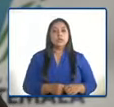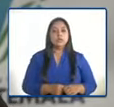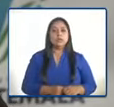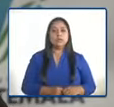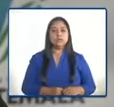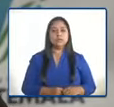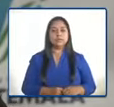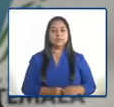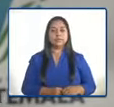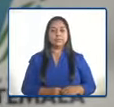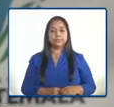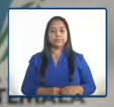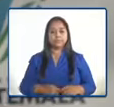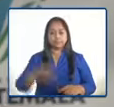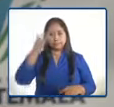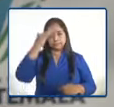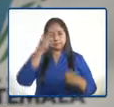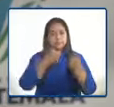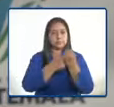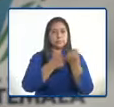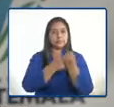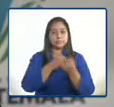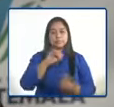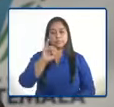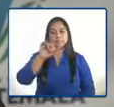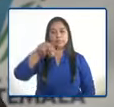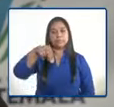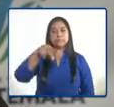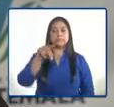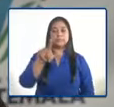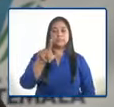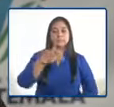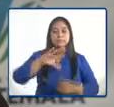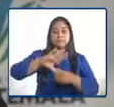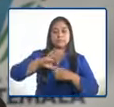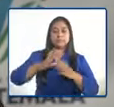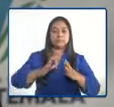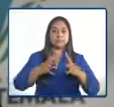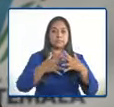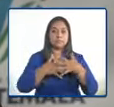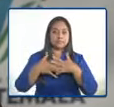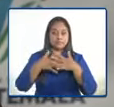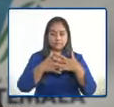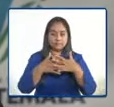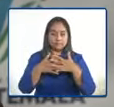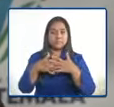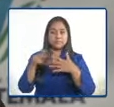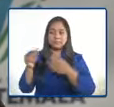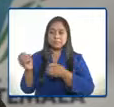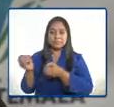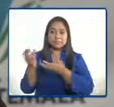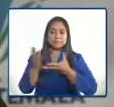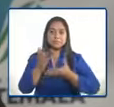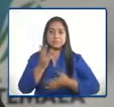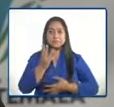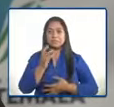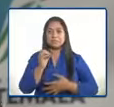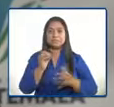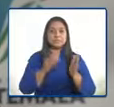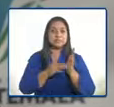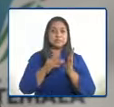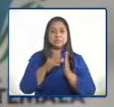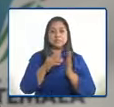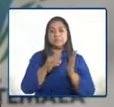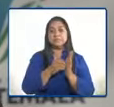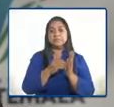gracias al apoyo de INL, de la Embajada de Estados Unidos, nos ha dado más de 30 millones de